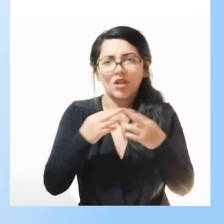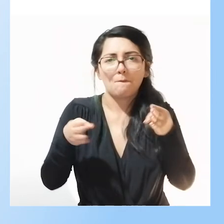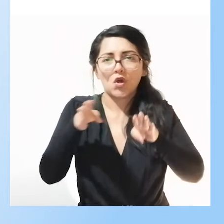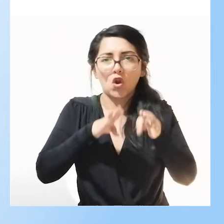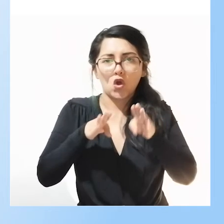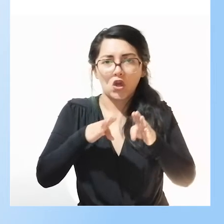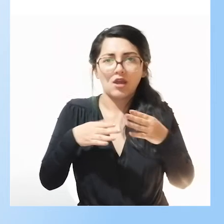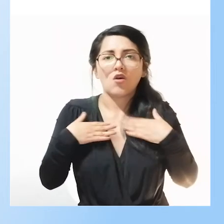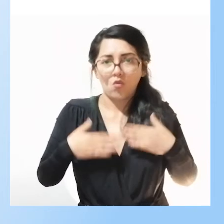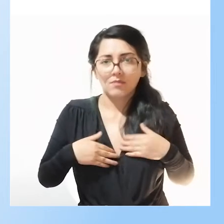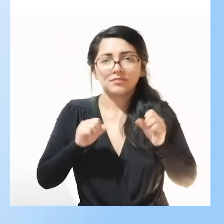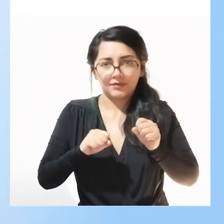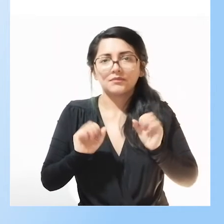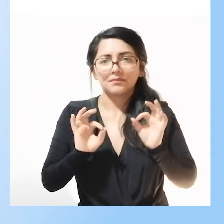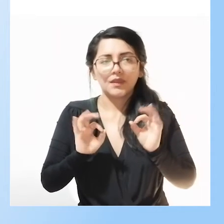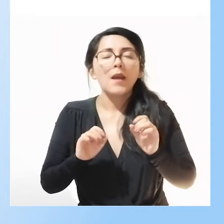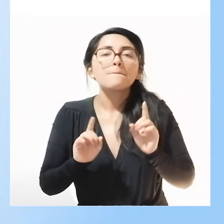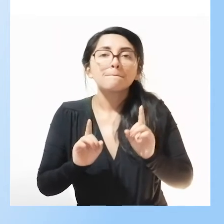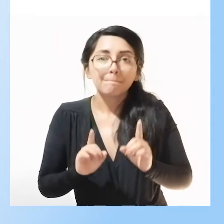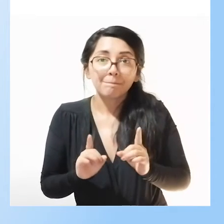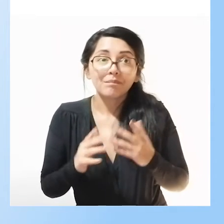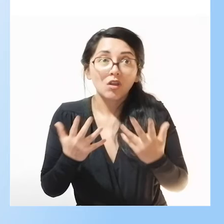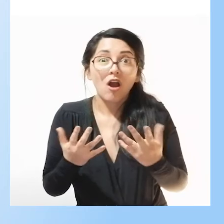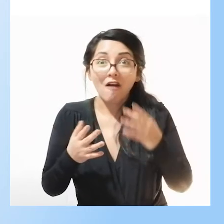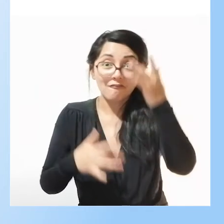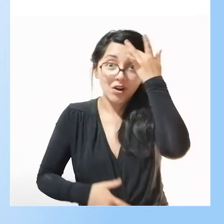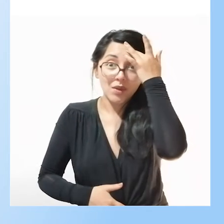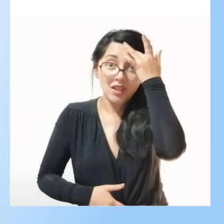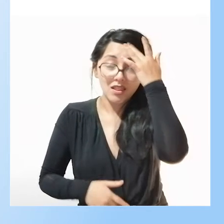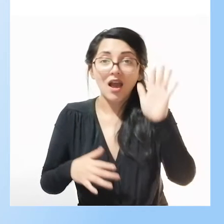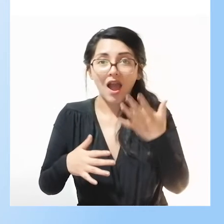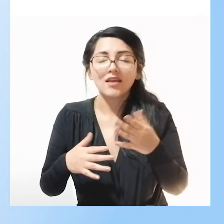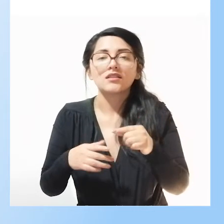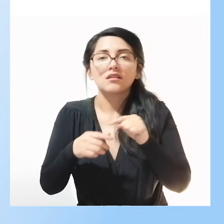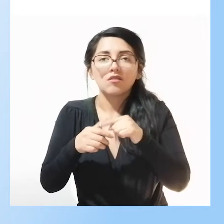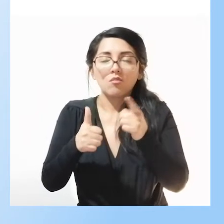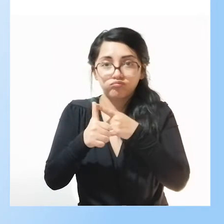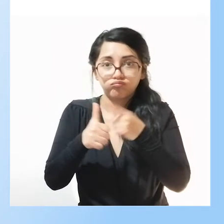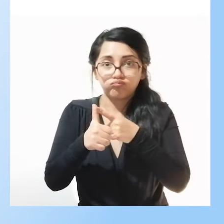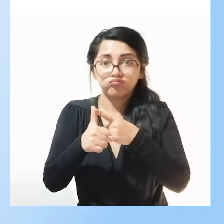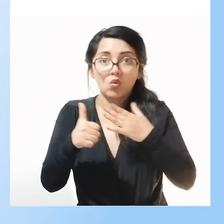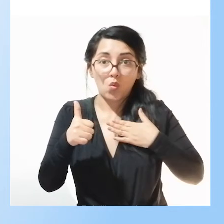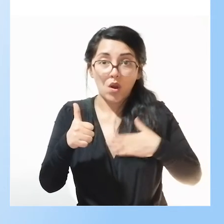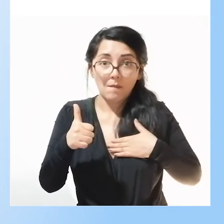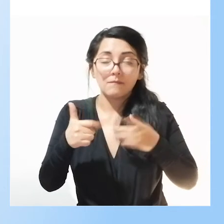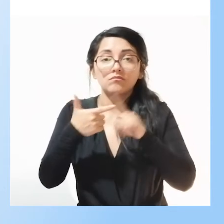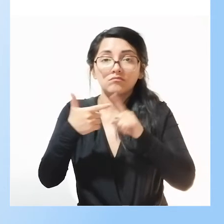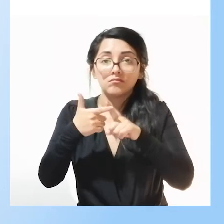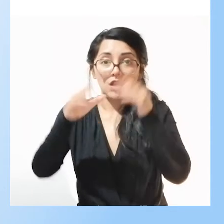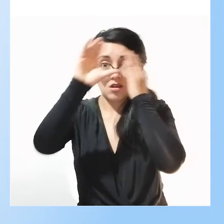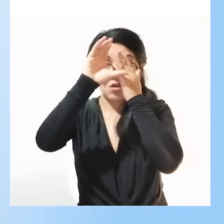todas las enfermedades tienen componentes físicos, biológicos físicos, psicológicos